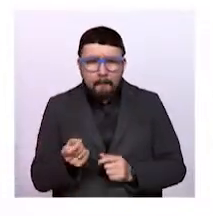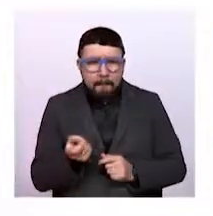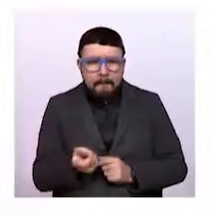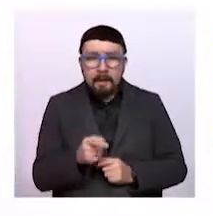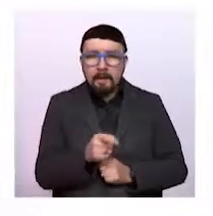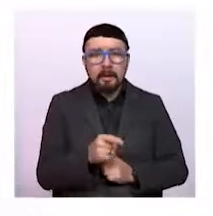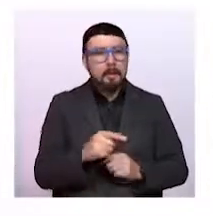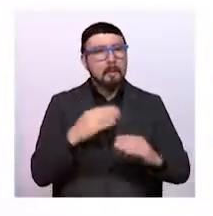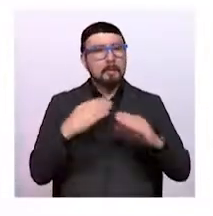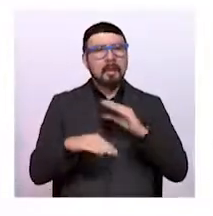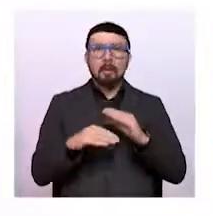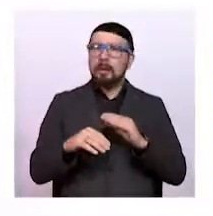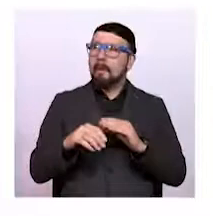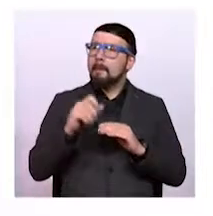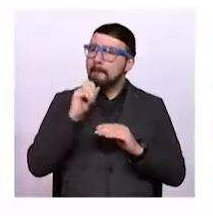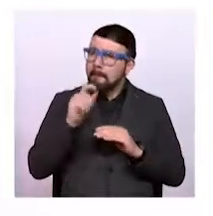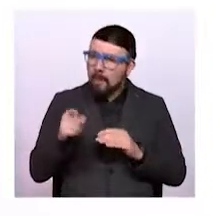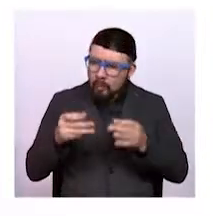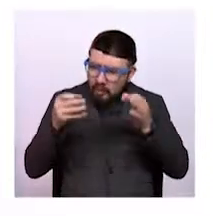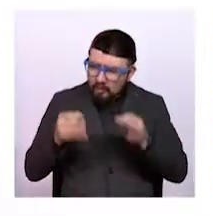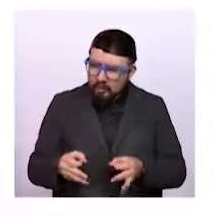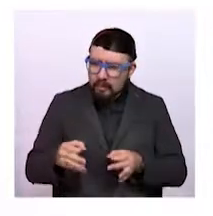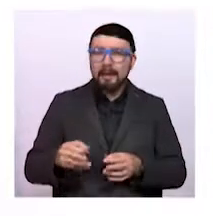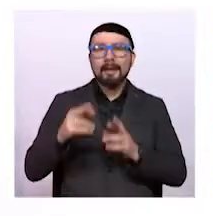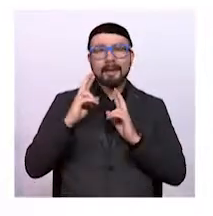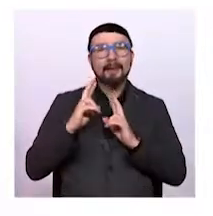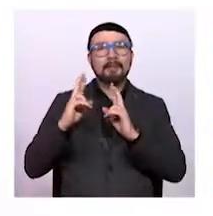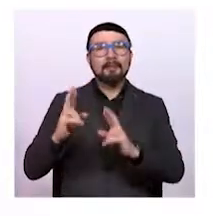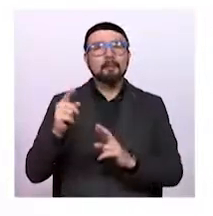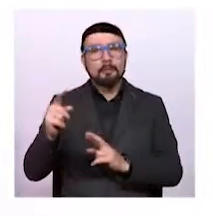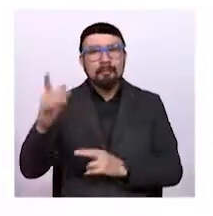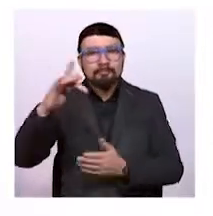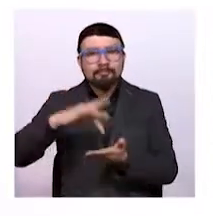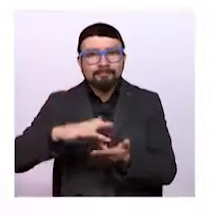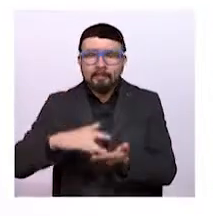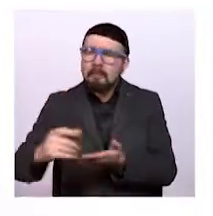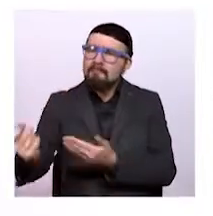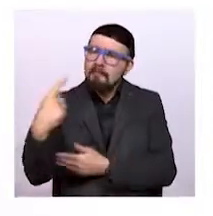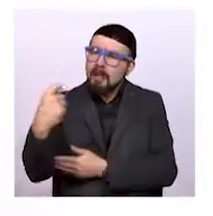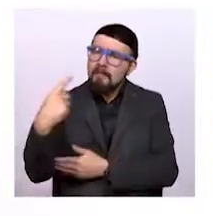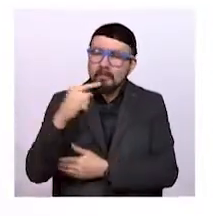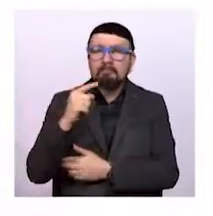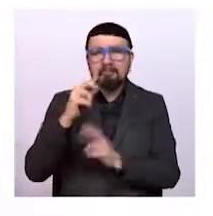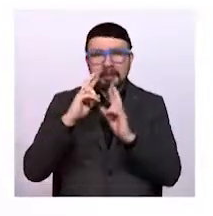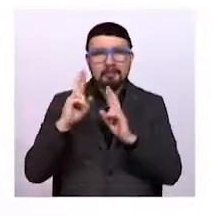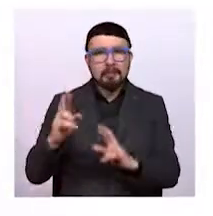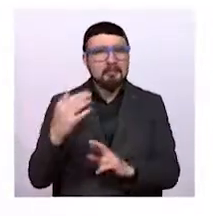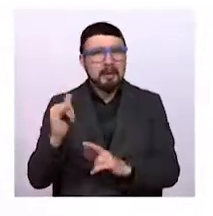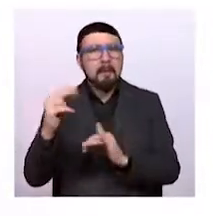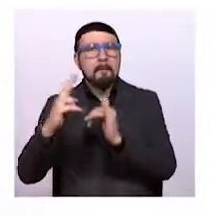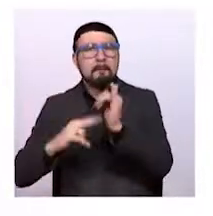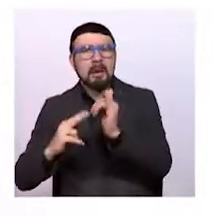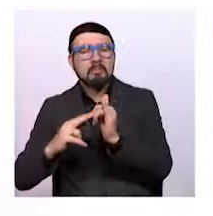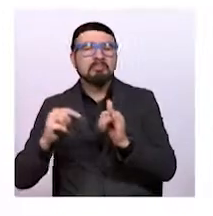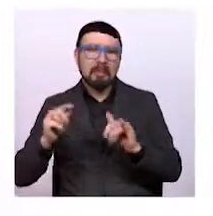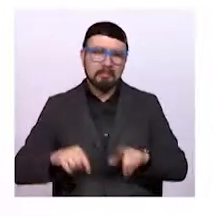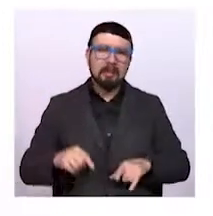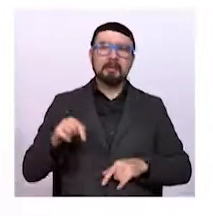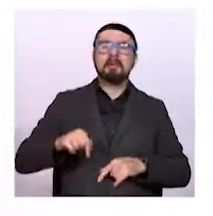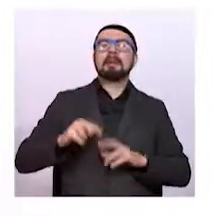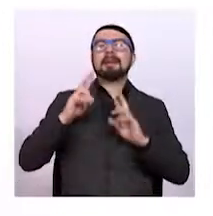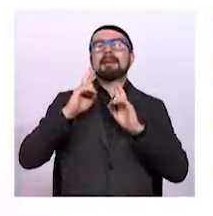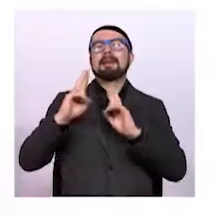preguntas en específico donde ustedes nos han hecho llegar a estas preguntas y aquí las respondemos hoy vamos a hablar